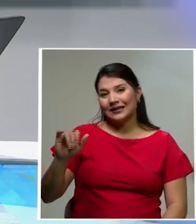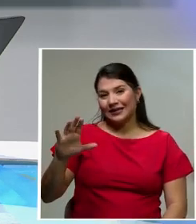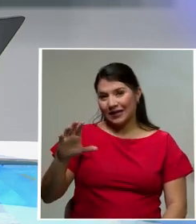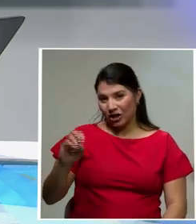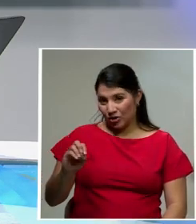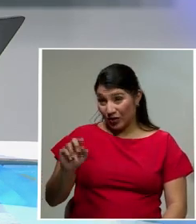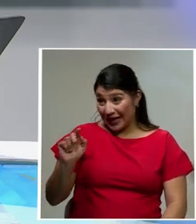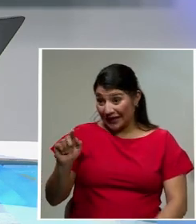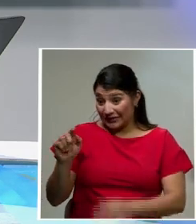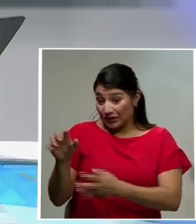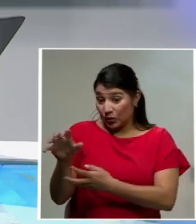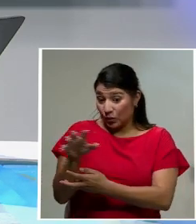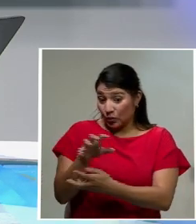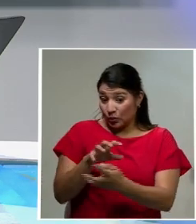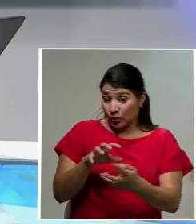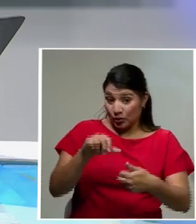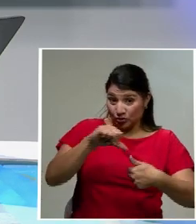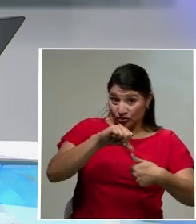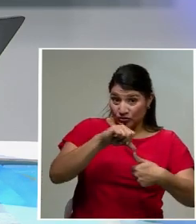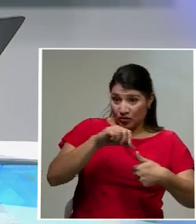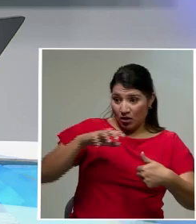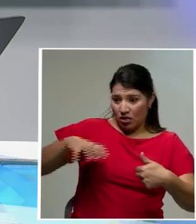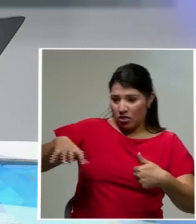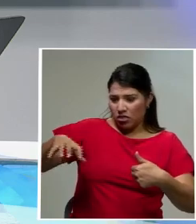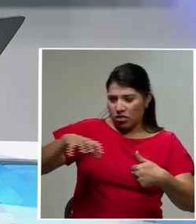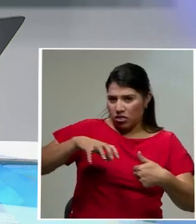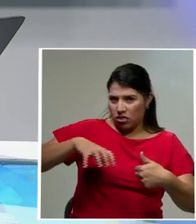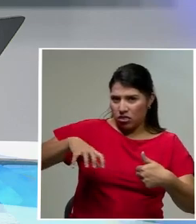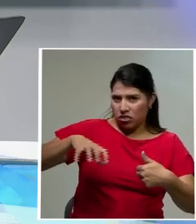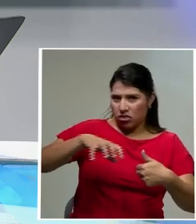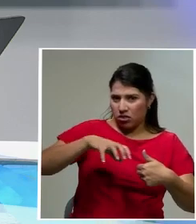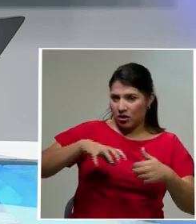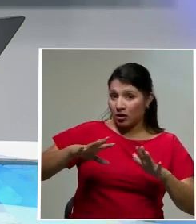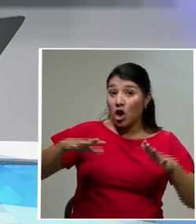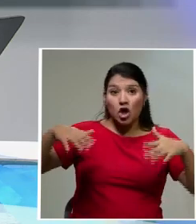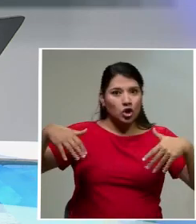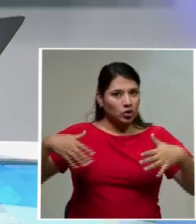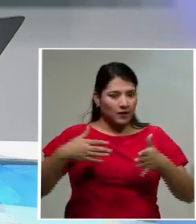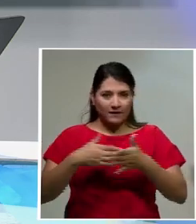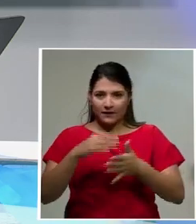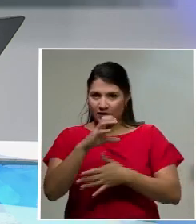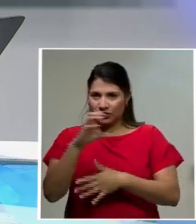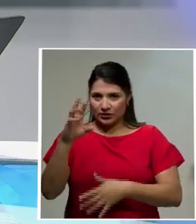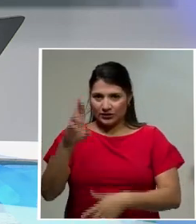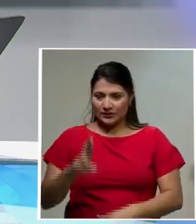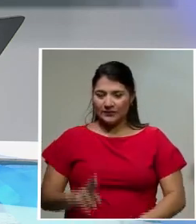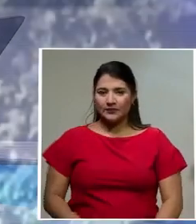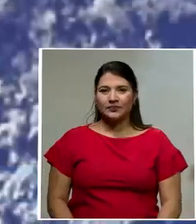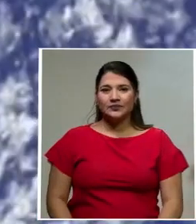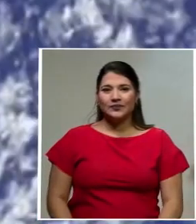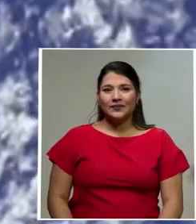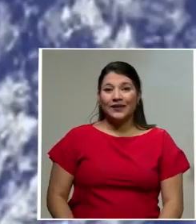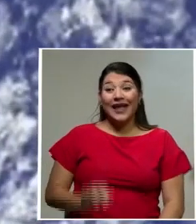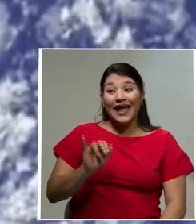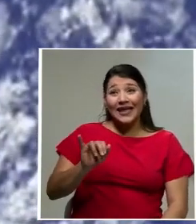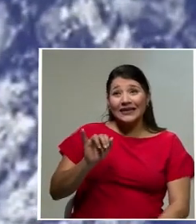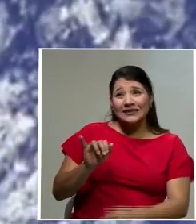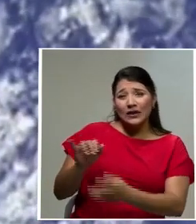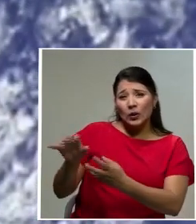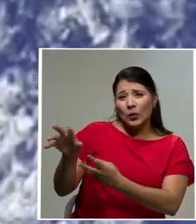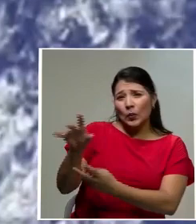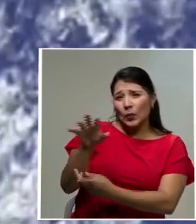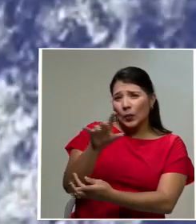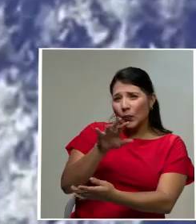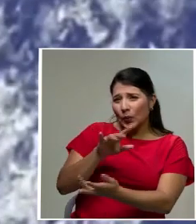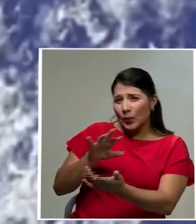tormenta tropical. De momento, este fenómeno no estaría afectando al país. Este es el sistema de baja